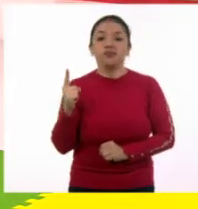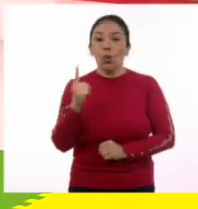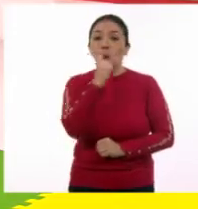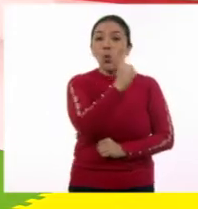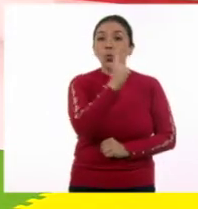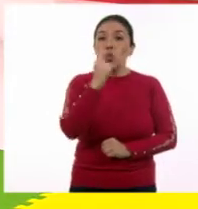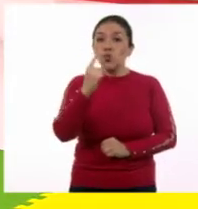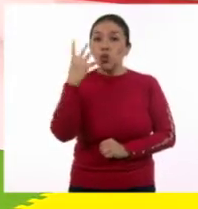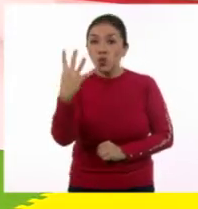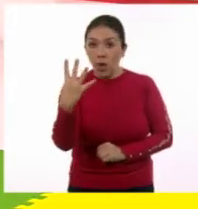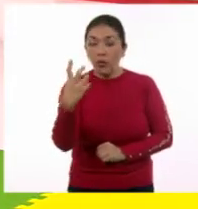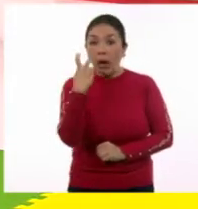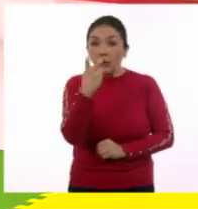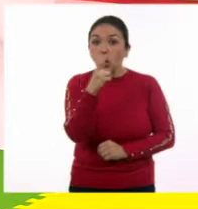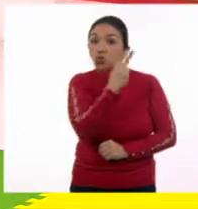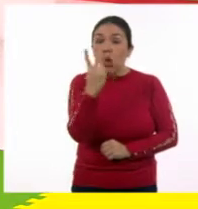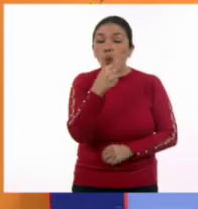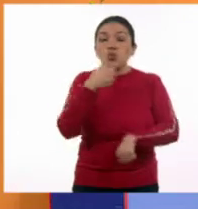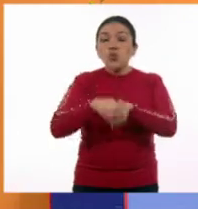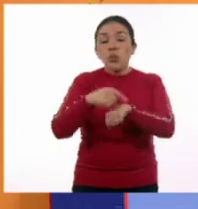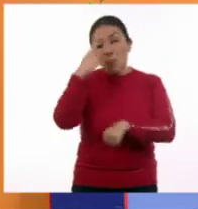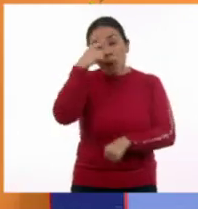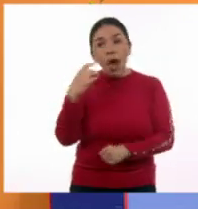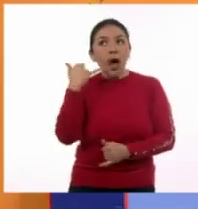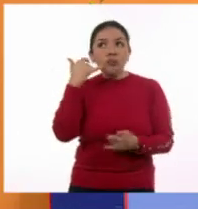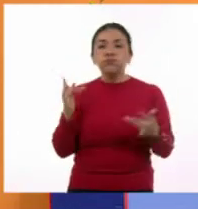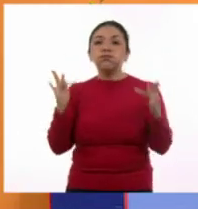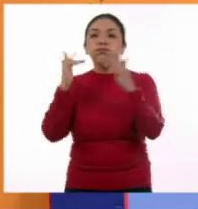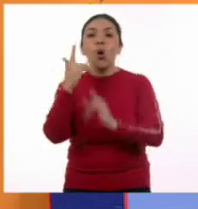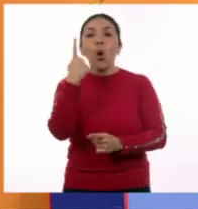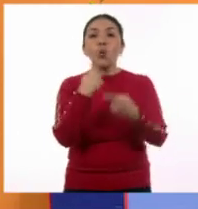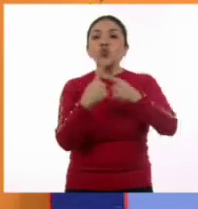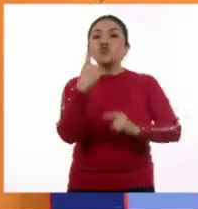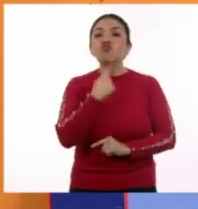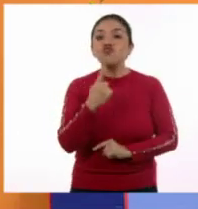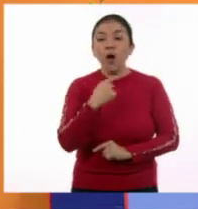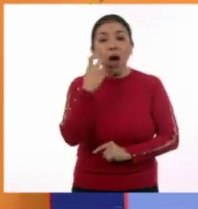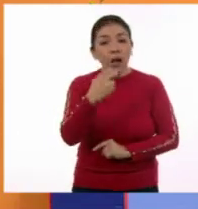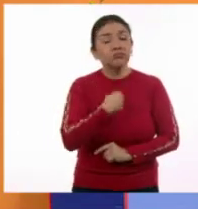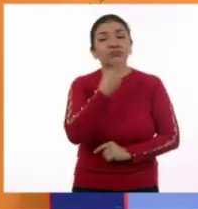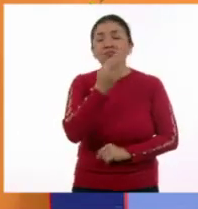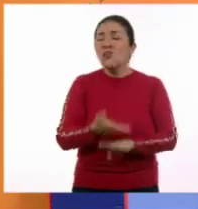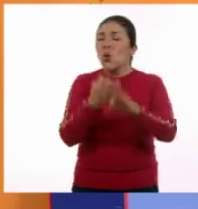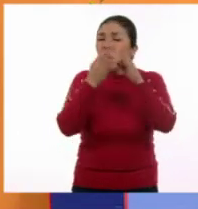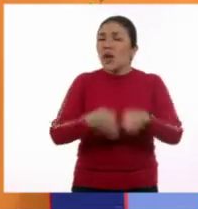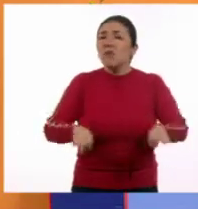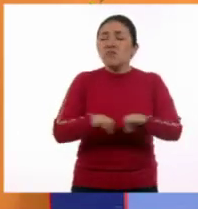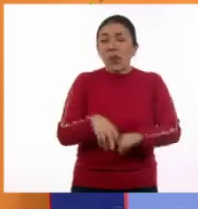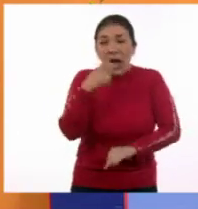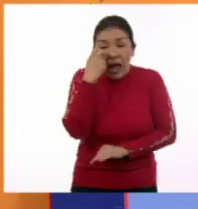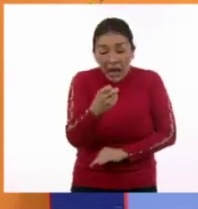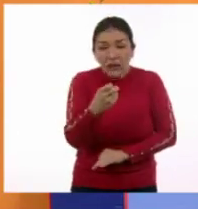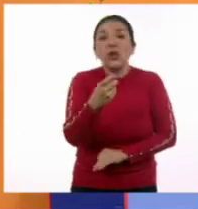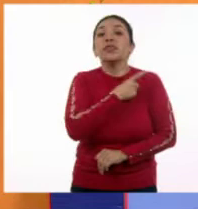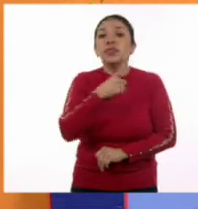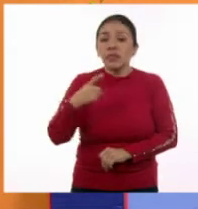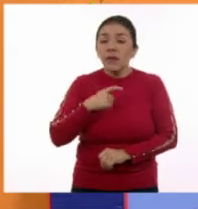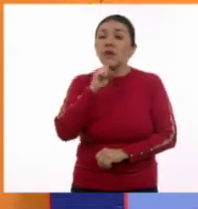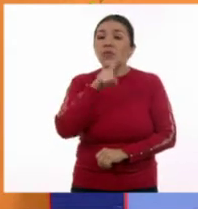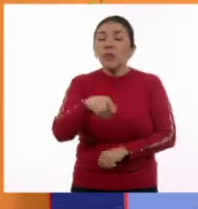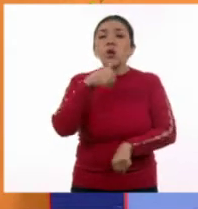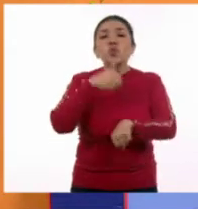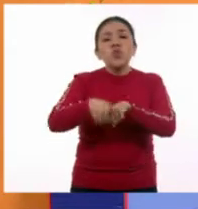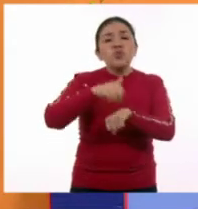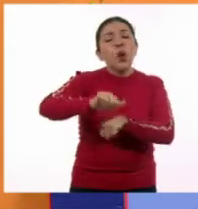114 esos son los números de la cruz roja y como ya te dijimos es muy importante que además de esos tengan a la mano